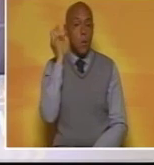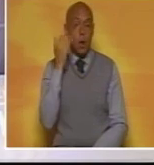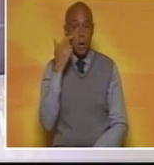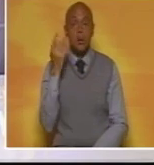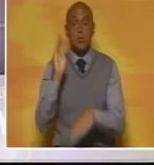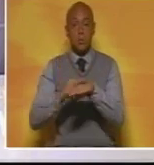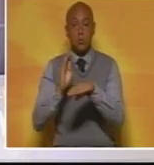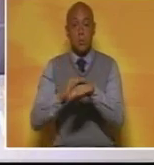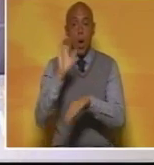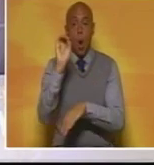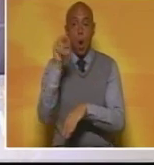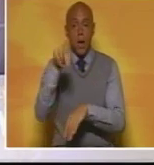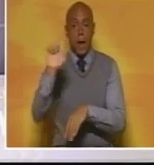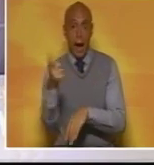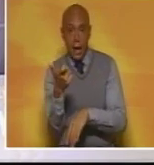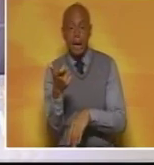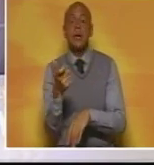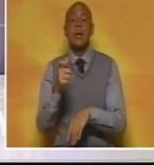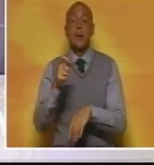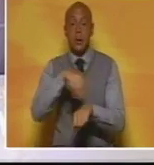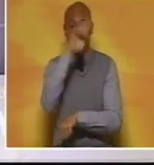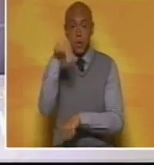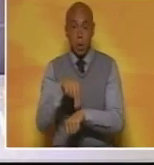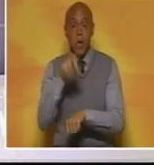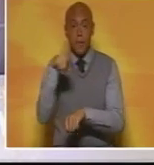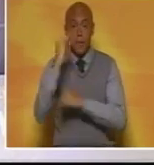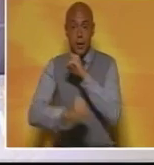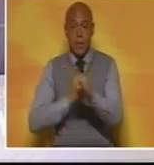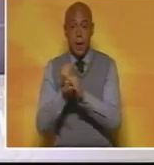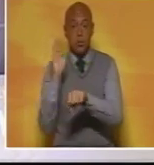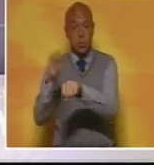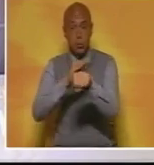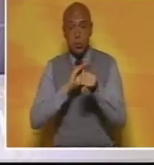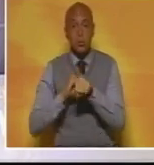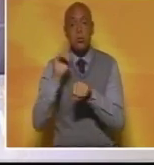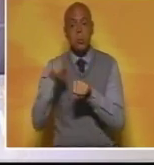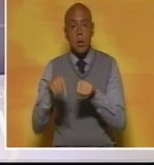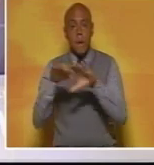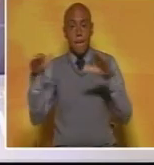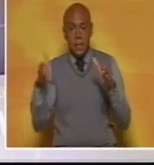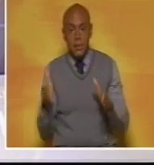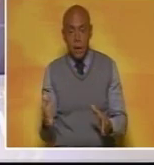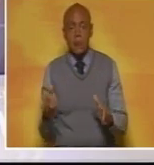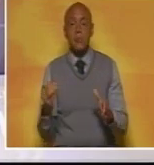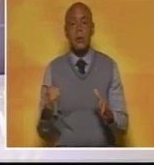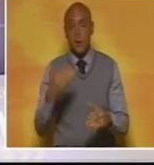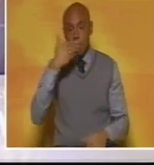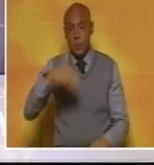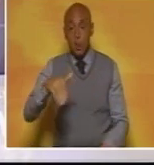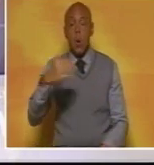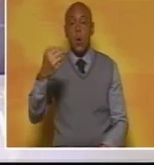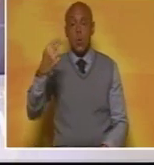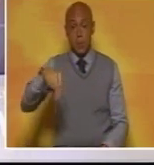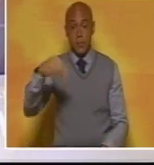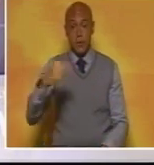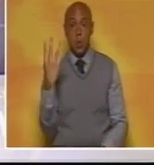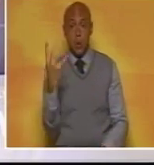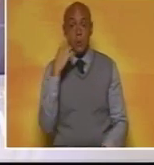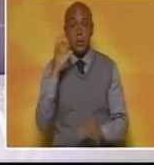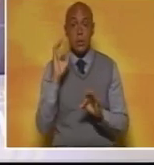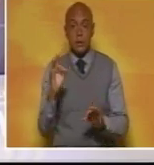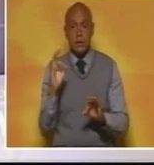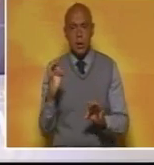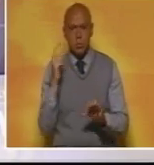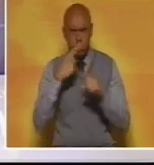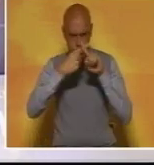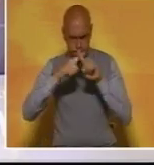a ONGs nacionales e internacionales a participar en la mesa técnica que se desarrollará el próximo 4 de noviembre para realizar una auditoría